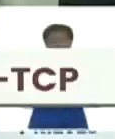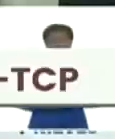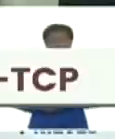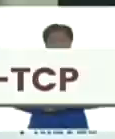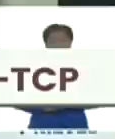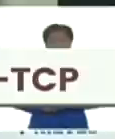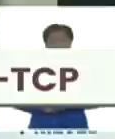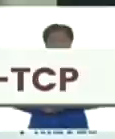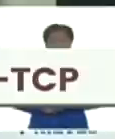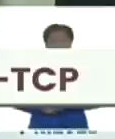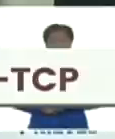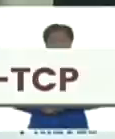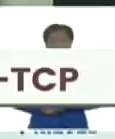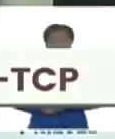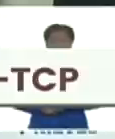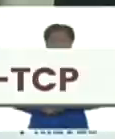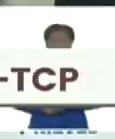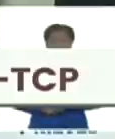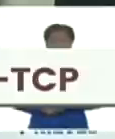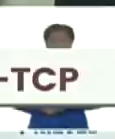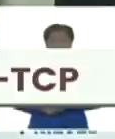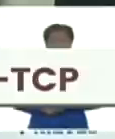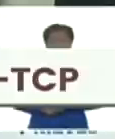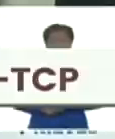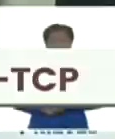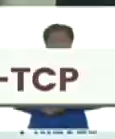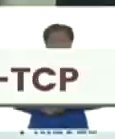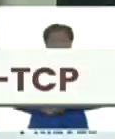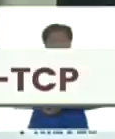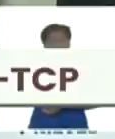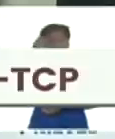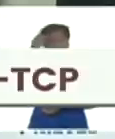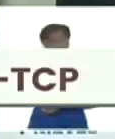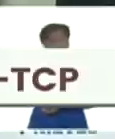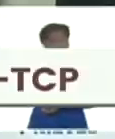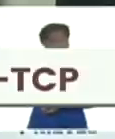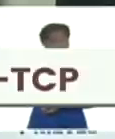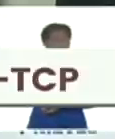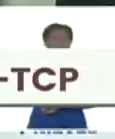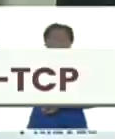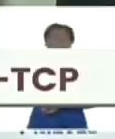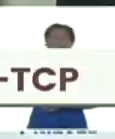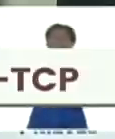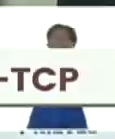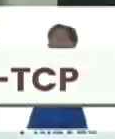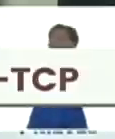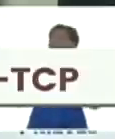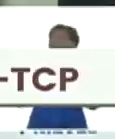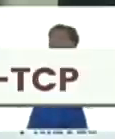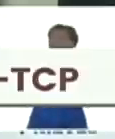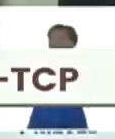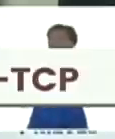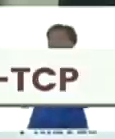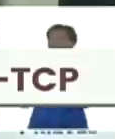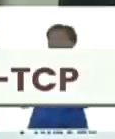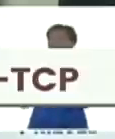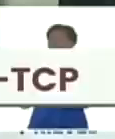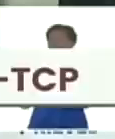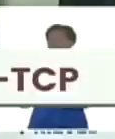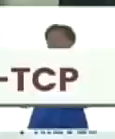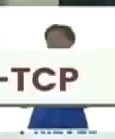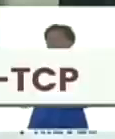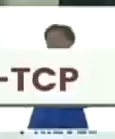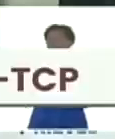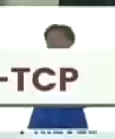gobierno de San Kitts y Nevis tiene una posición de principios de que la participación